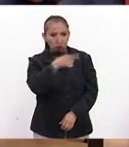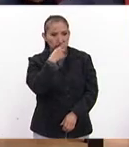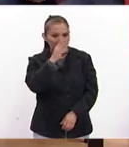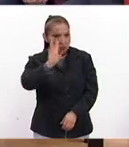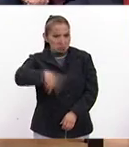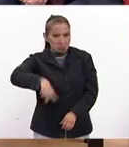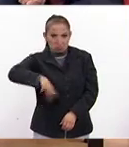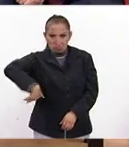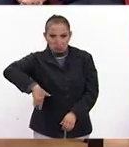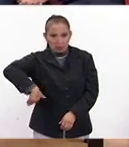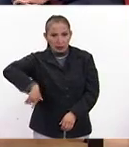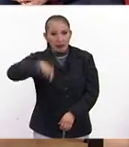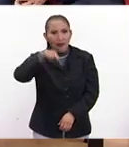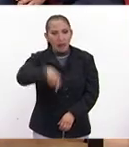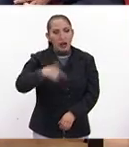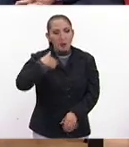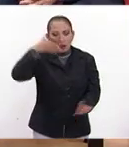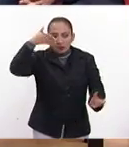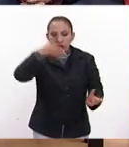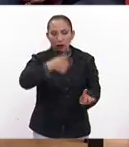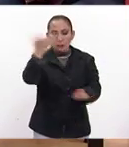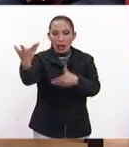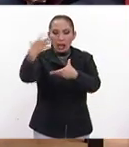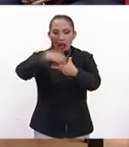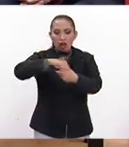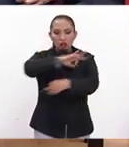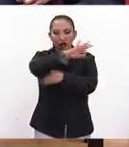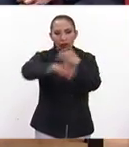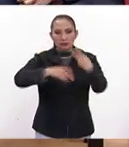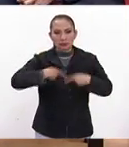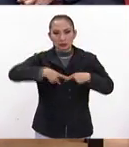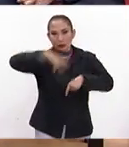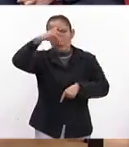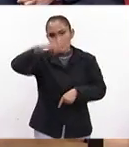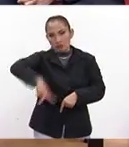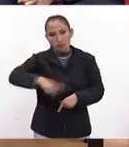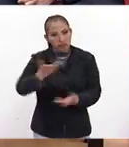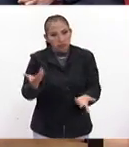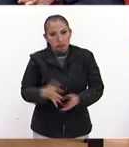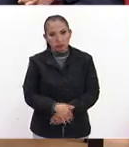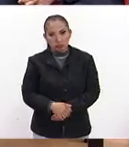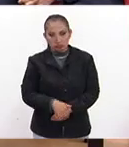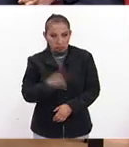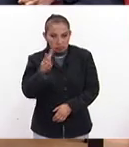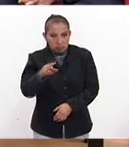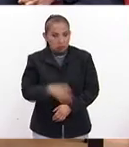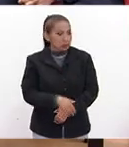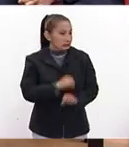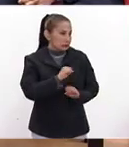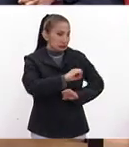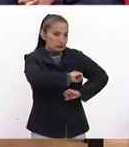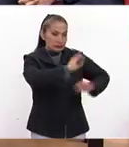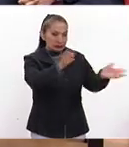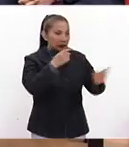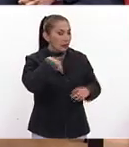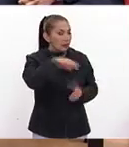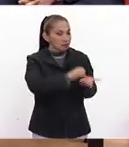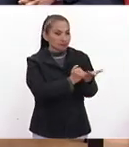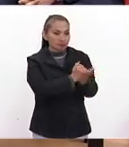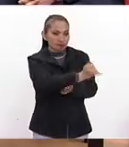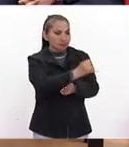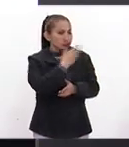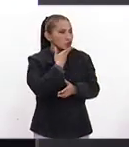bien mencionas, va encaminado a la inclusión de todos los mexicanos, ¿no? Finalmente, porque así es, ¿no? Desde luego, la verdad es que la democracia